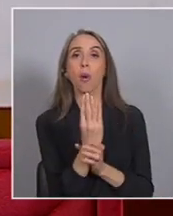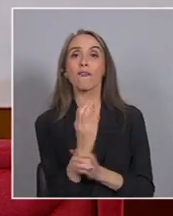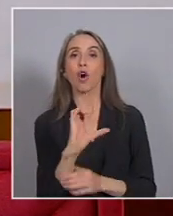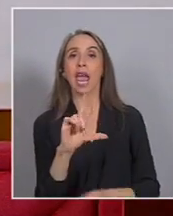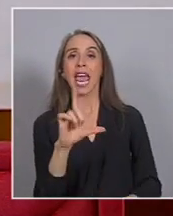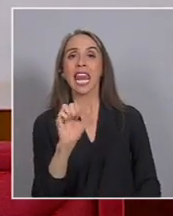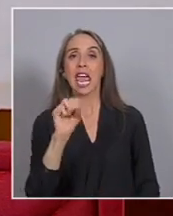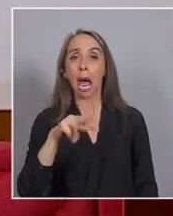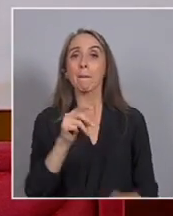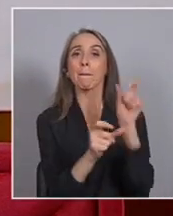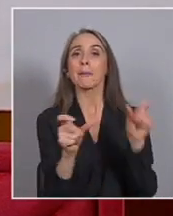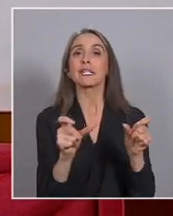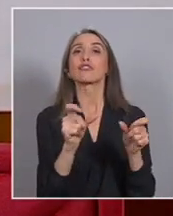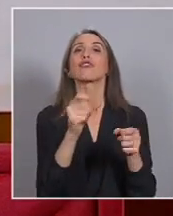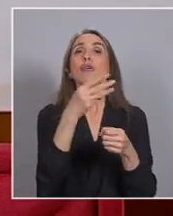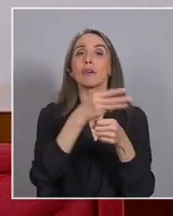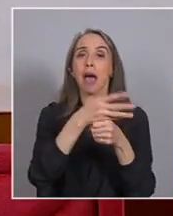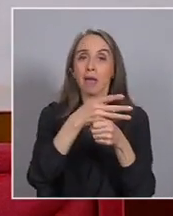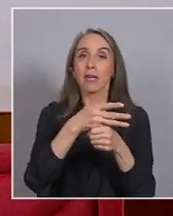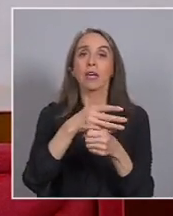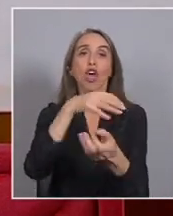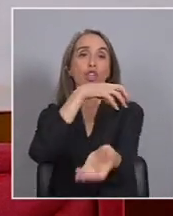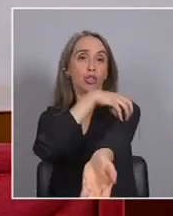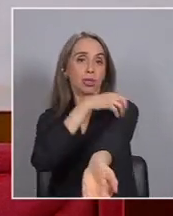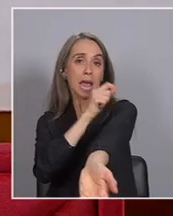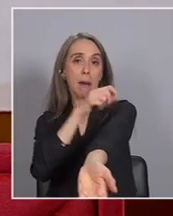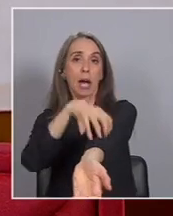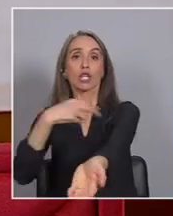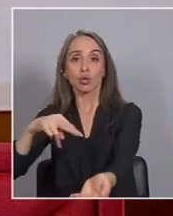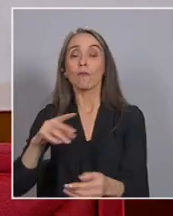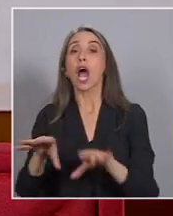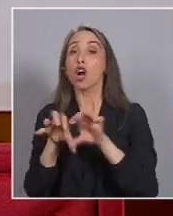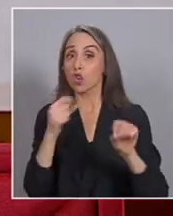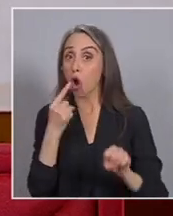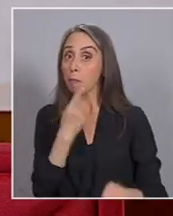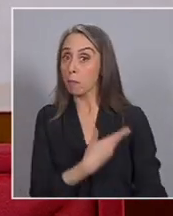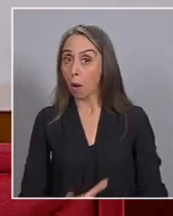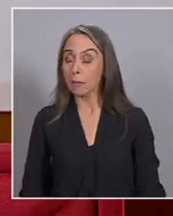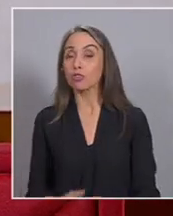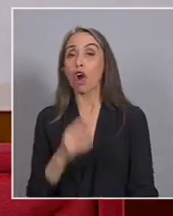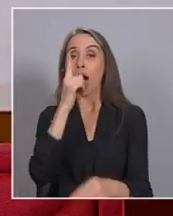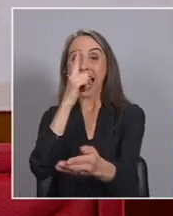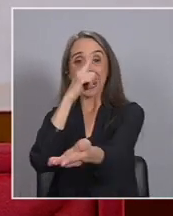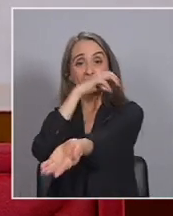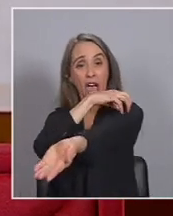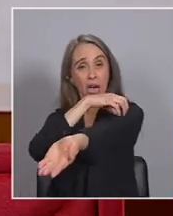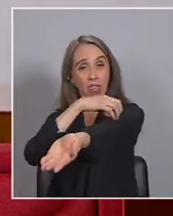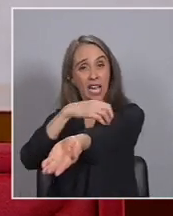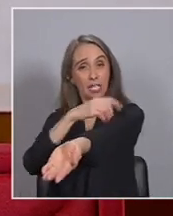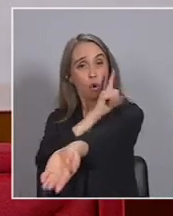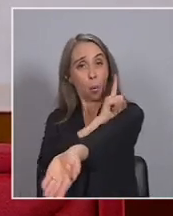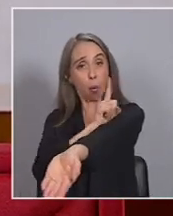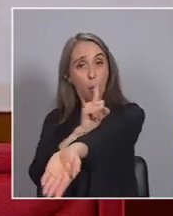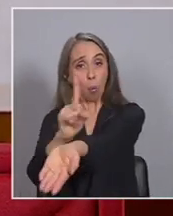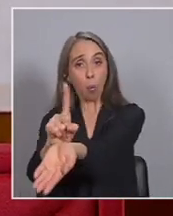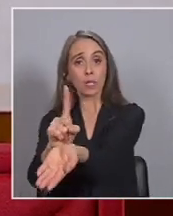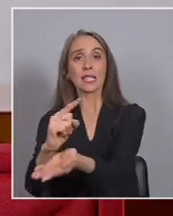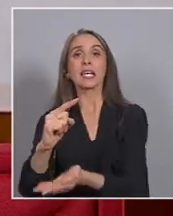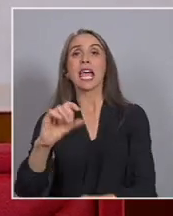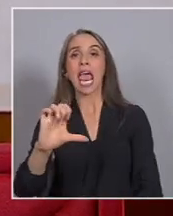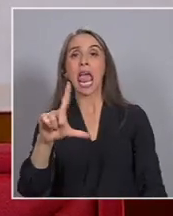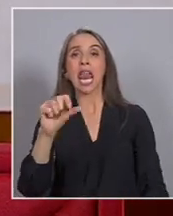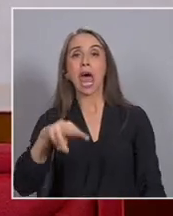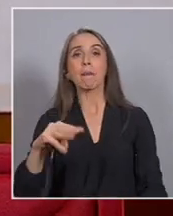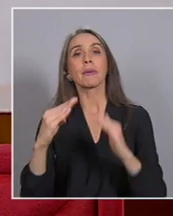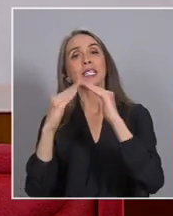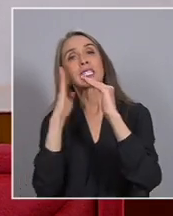Tarapacá y Ñuble, cumpliendo con el compromiso de que cada región del país cuente con al menos uno de ellos. La